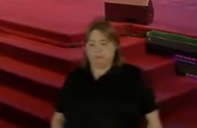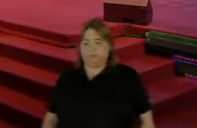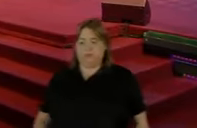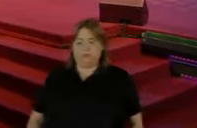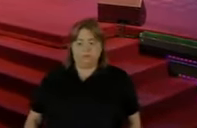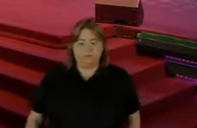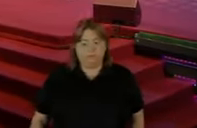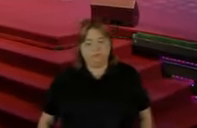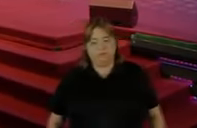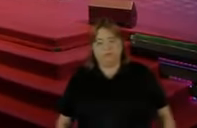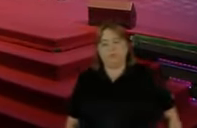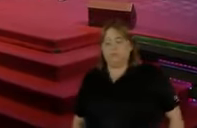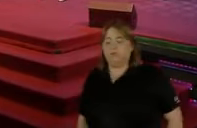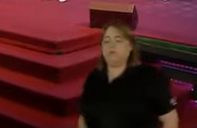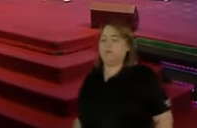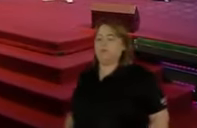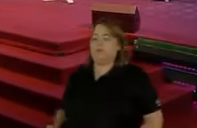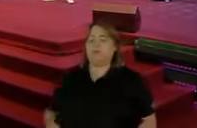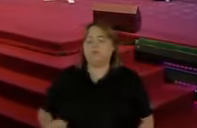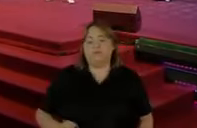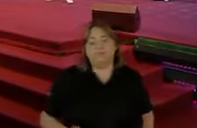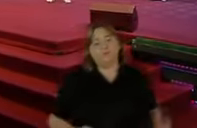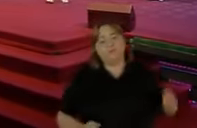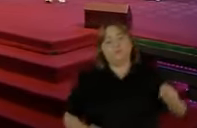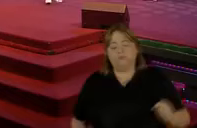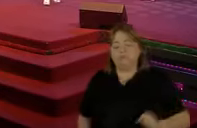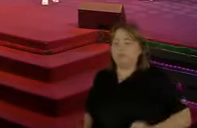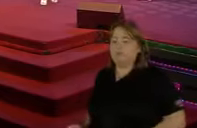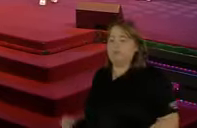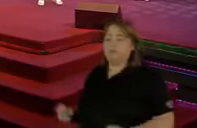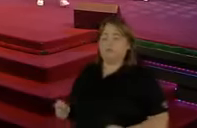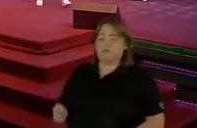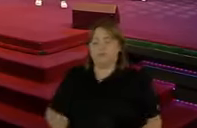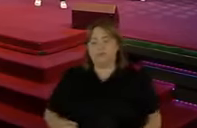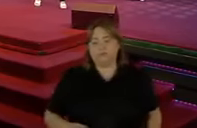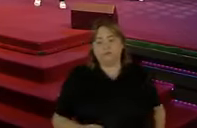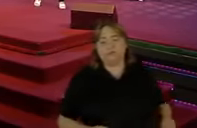Hay otro como tú. Tú eres incomparable.